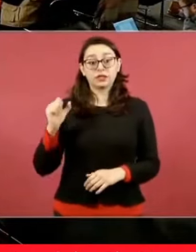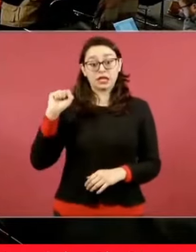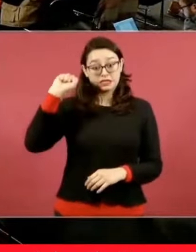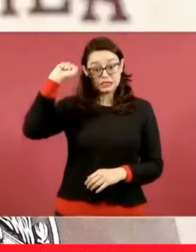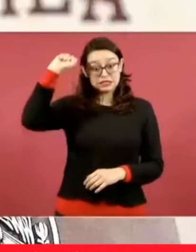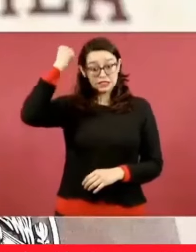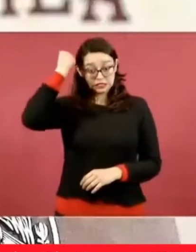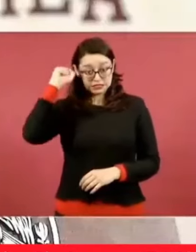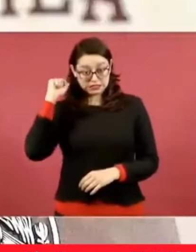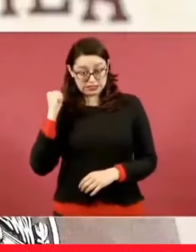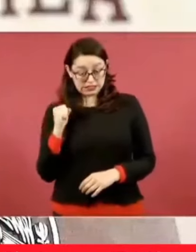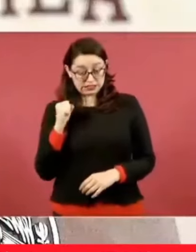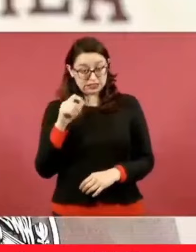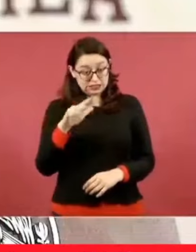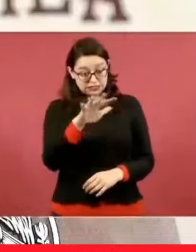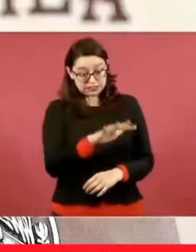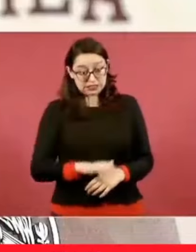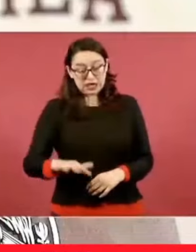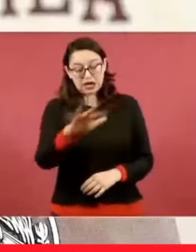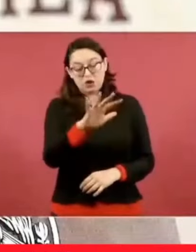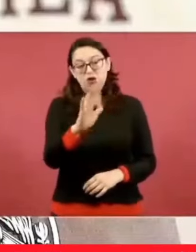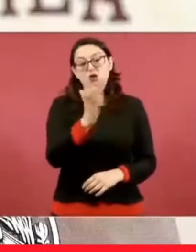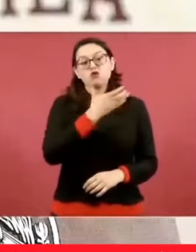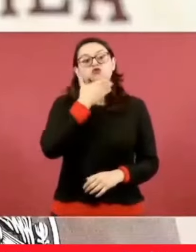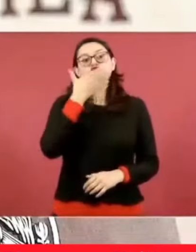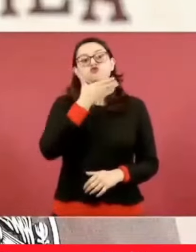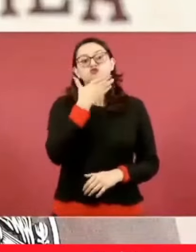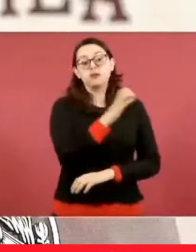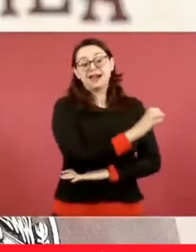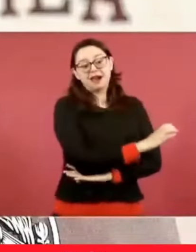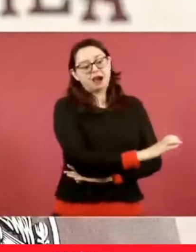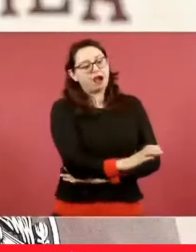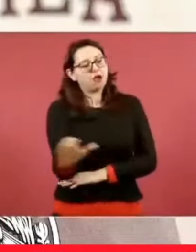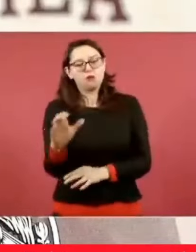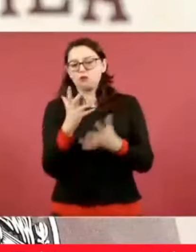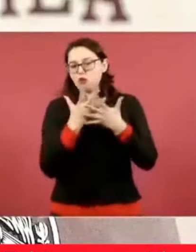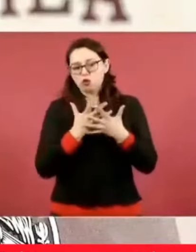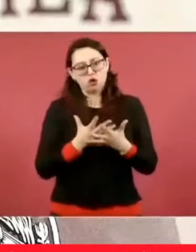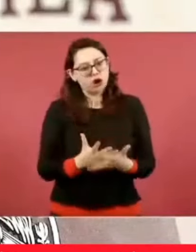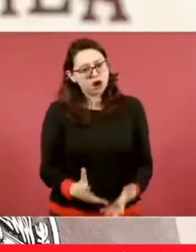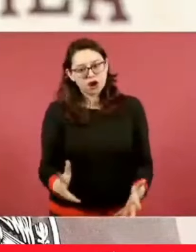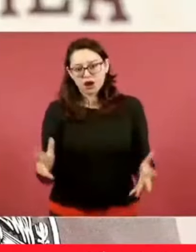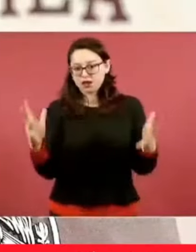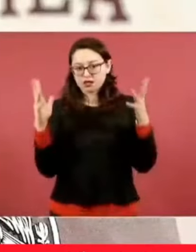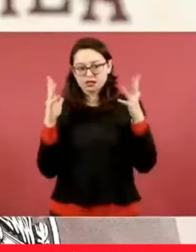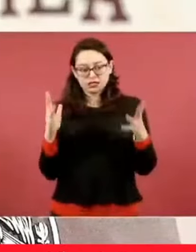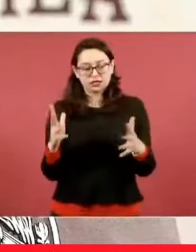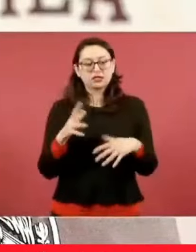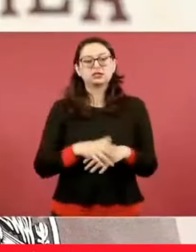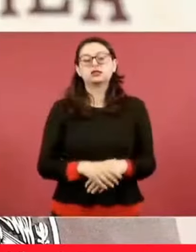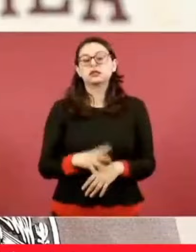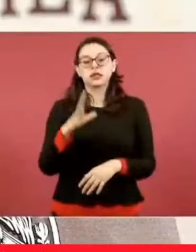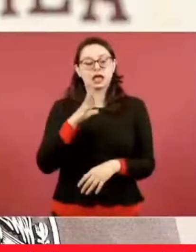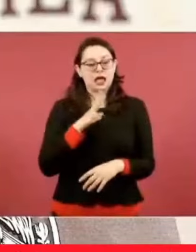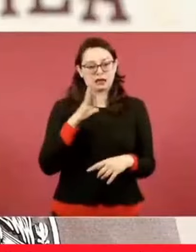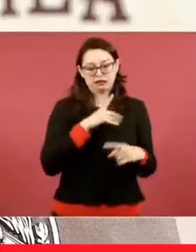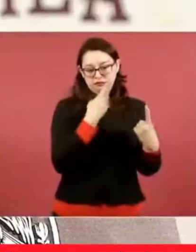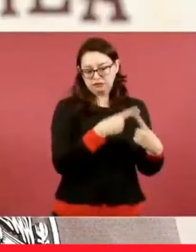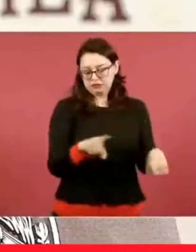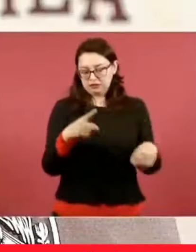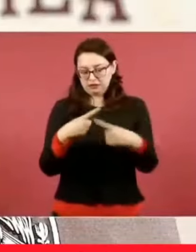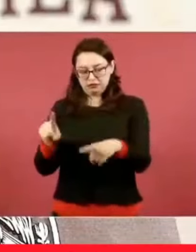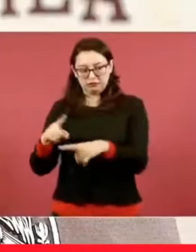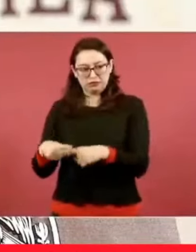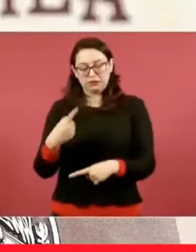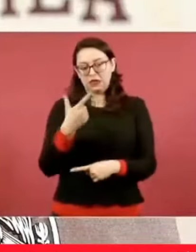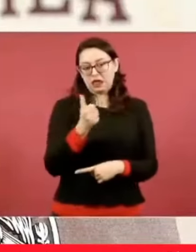de los estados agrícolas más productivos en el país. Produce garbanzo, produce maíz,